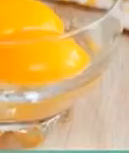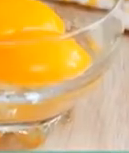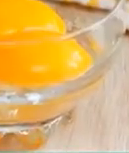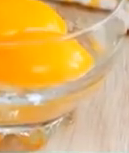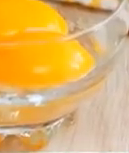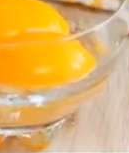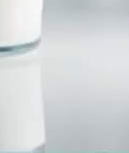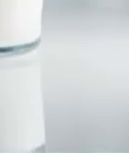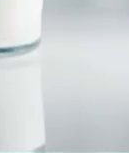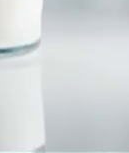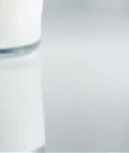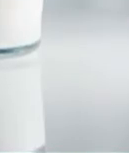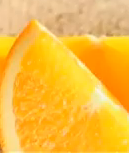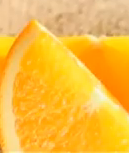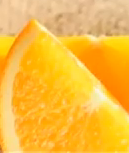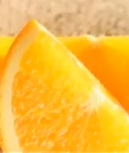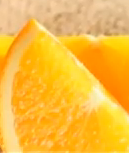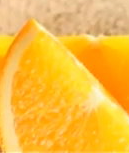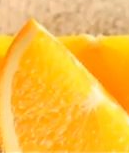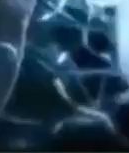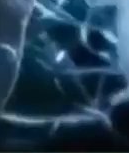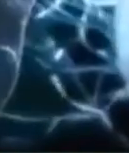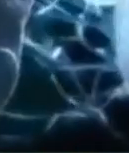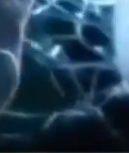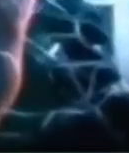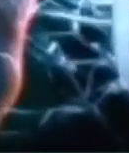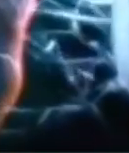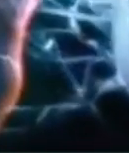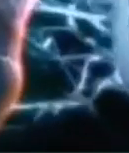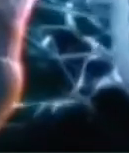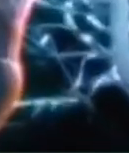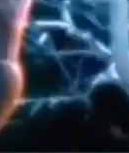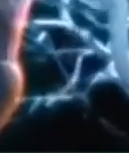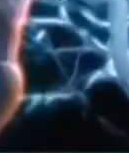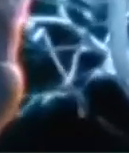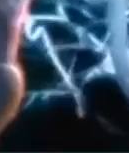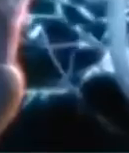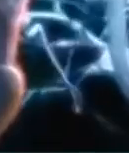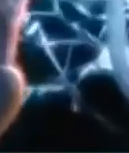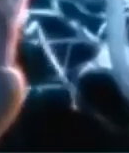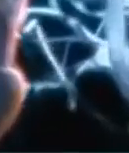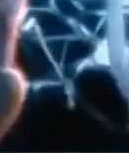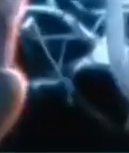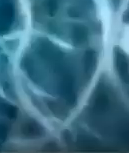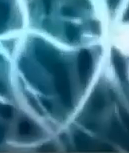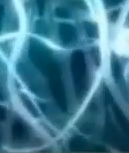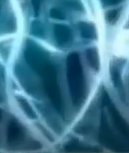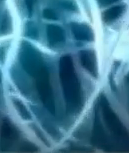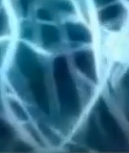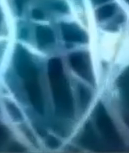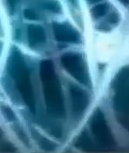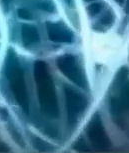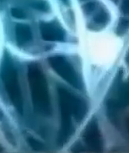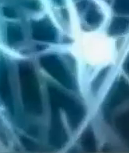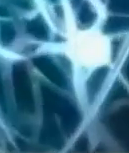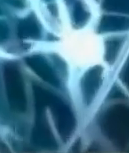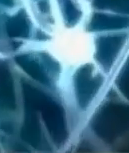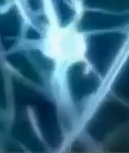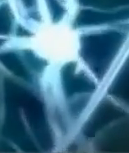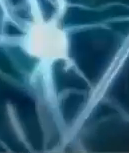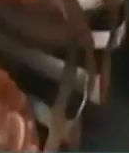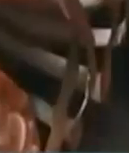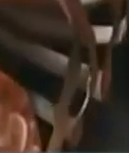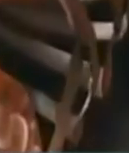salmón, claras de huevo, leche y jugo de naranja. La vitamina D es esencial para mantener los huesos fuertes y promueve la correcta función